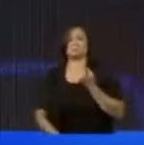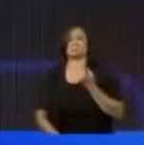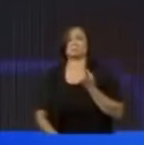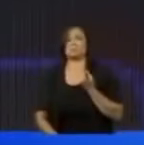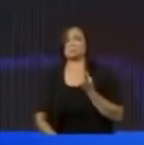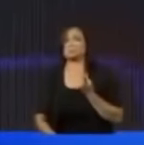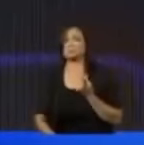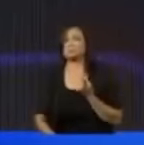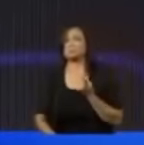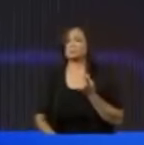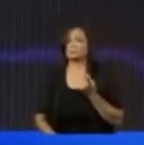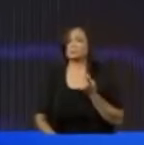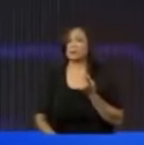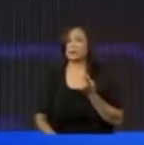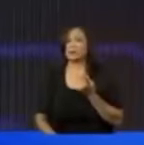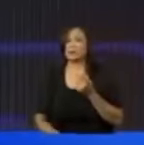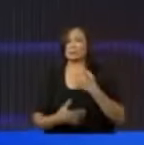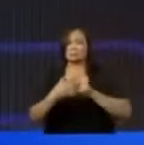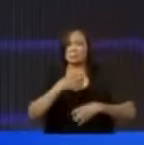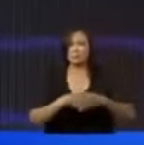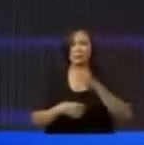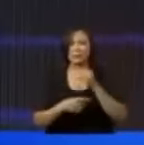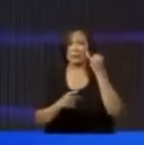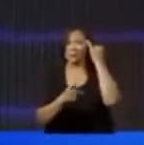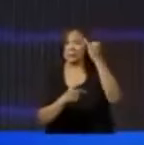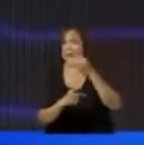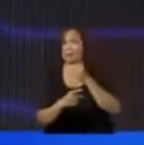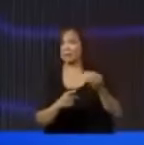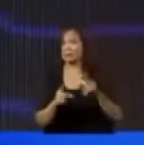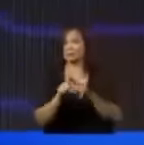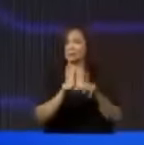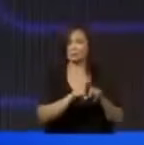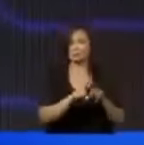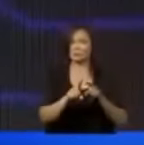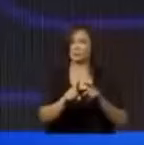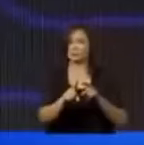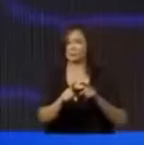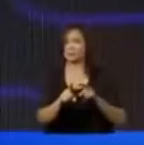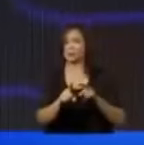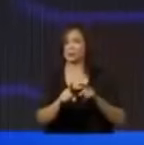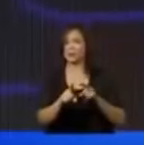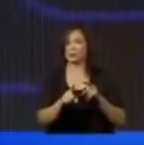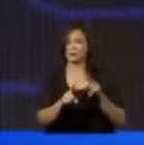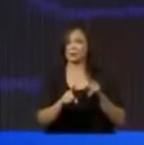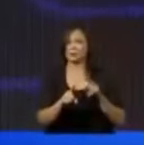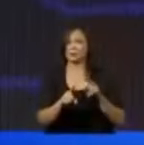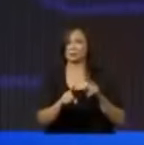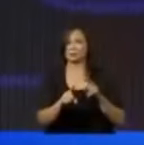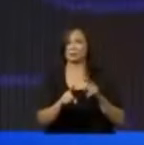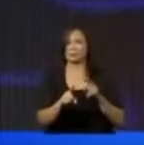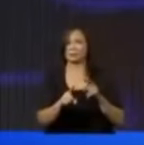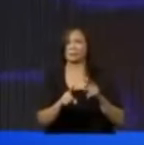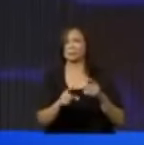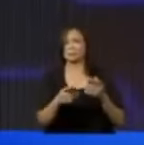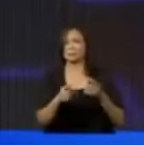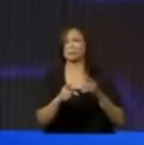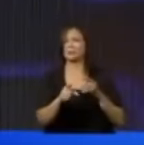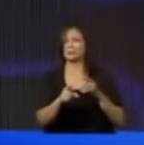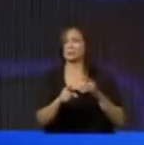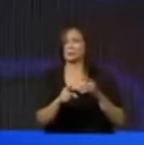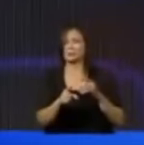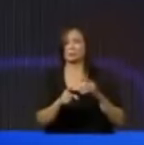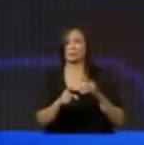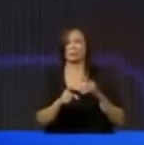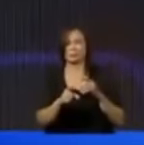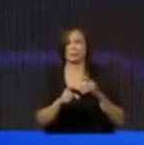tiene aspiraciones, que tiene anhelos, que tiene ideales, pero no encuentra la forma de poder canalizarlo. Ese generalmente usted lo ve